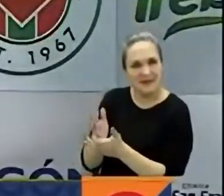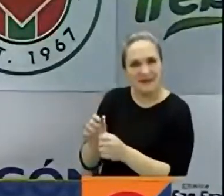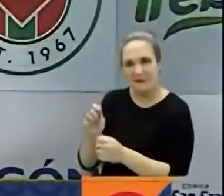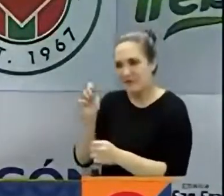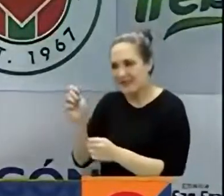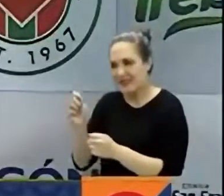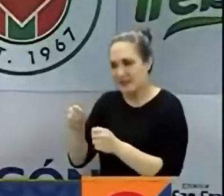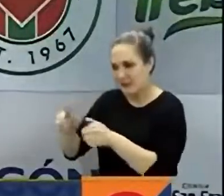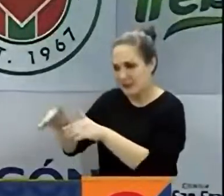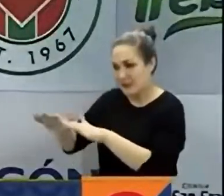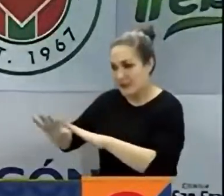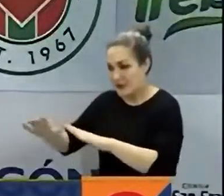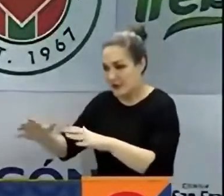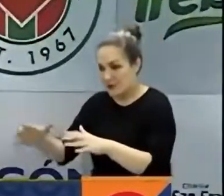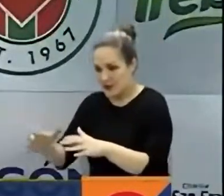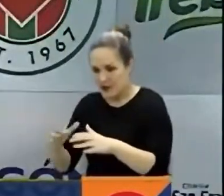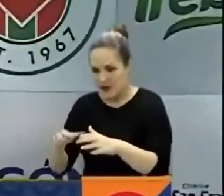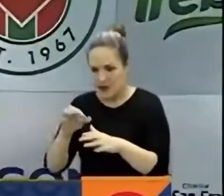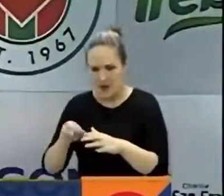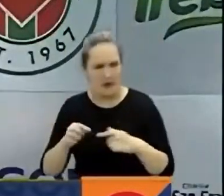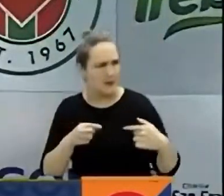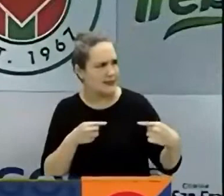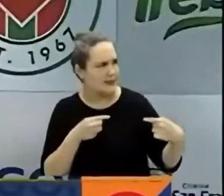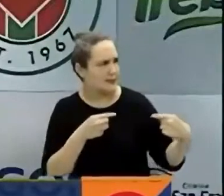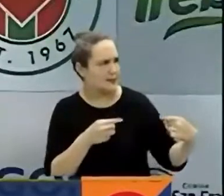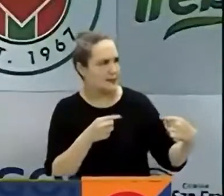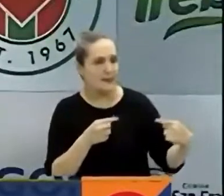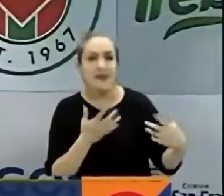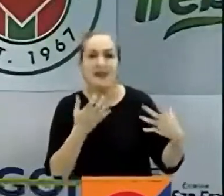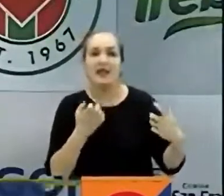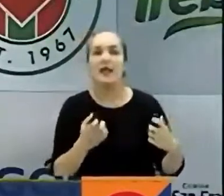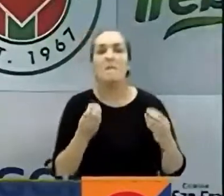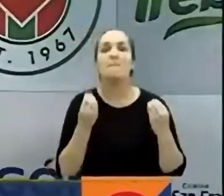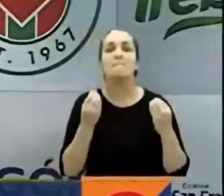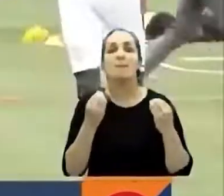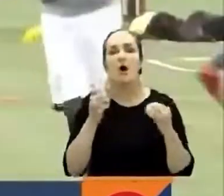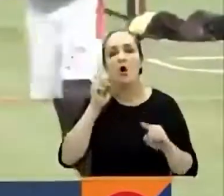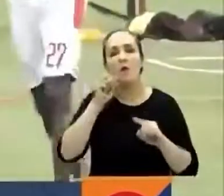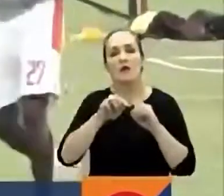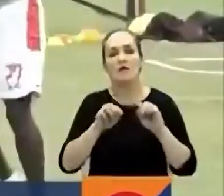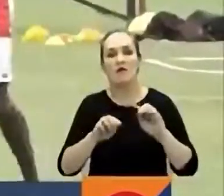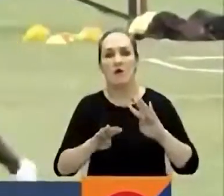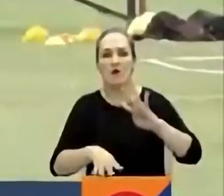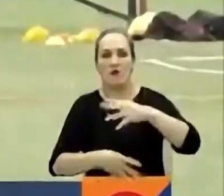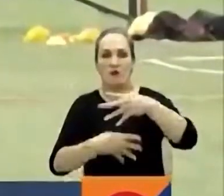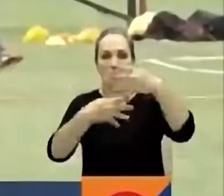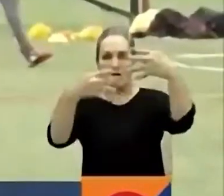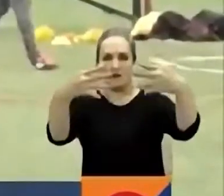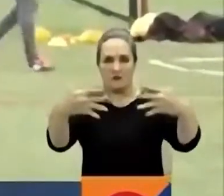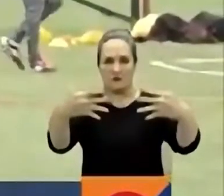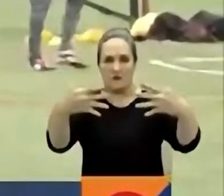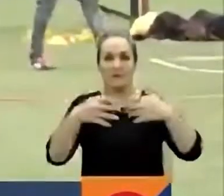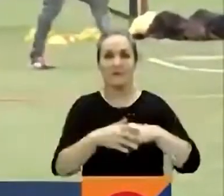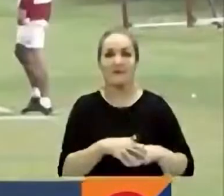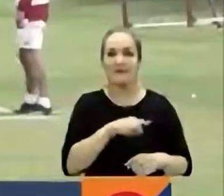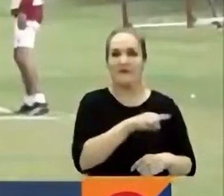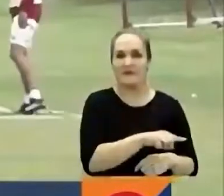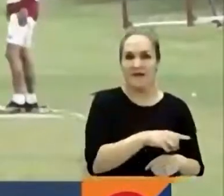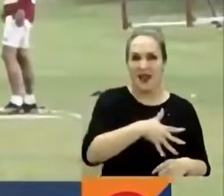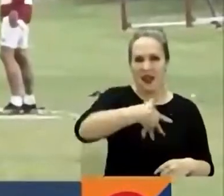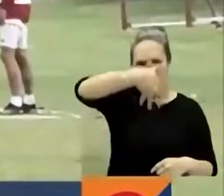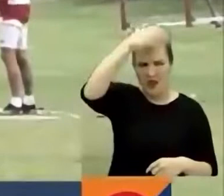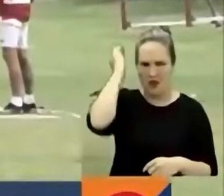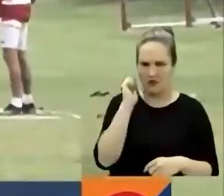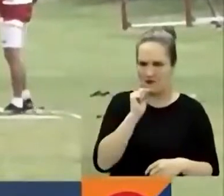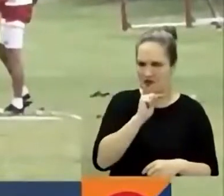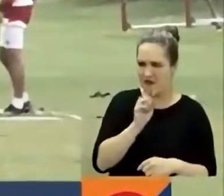el día que clasifiquemos o el día que vayamos a jugar cuadrangulares, el equipo mucho más entero. Los Leones quieren volver a rugir ante un rival al que no le